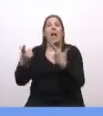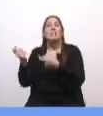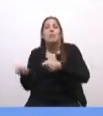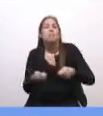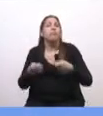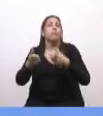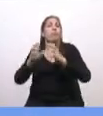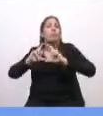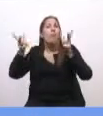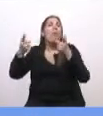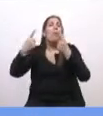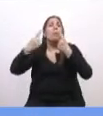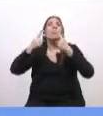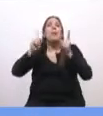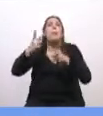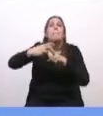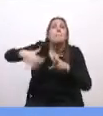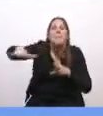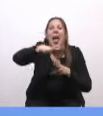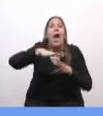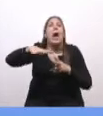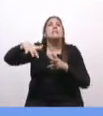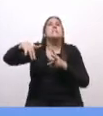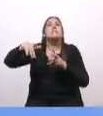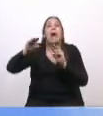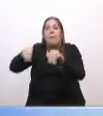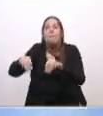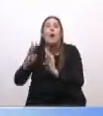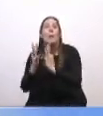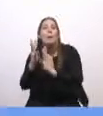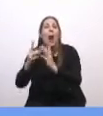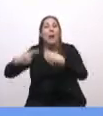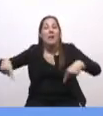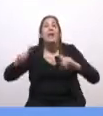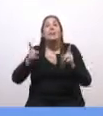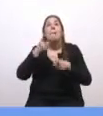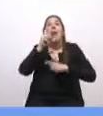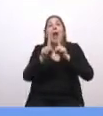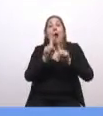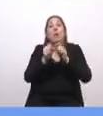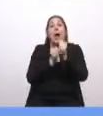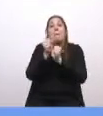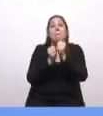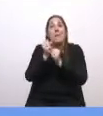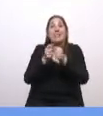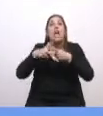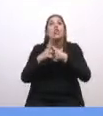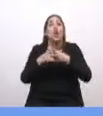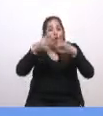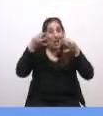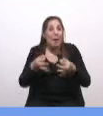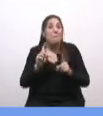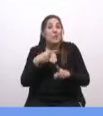caucho playas plazas infantiles también empresas que con tecnologías adecuadas que nosotros hicimos mencionen